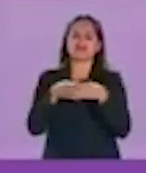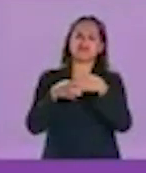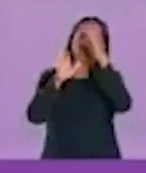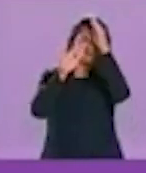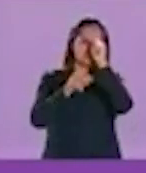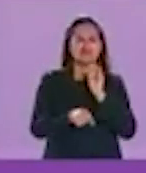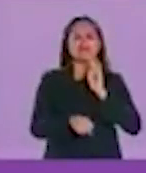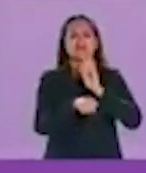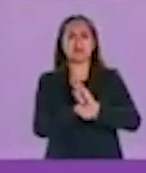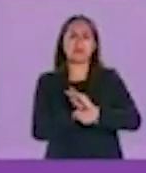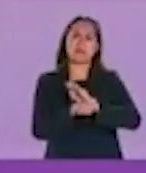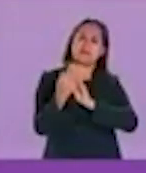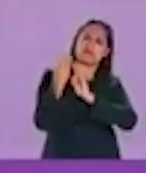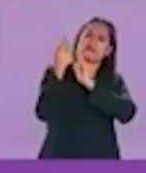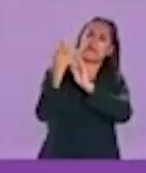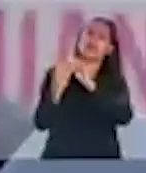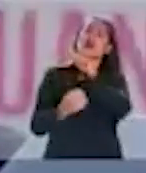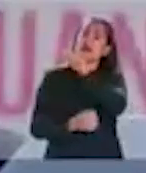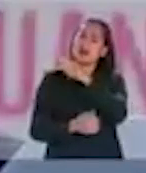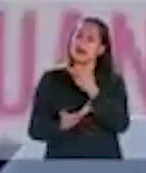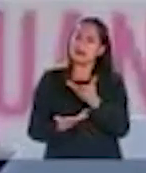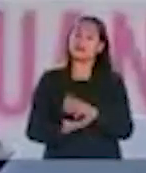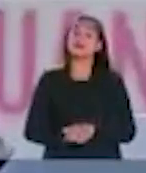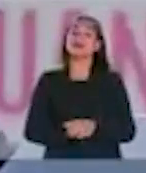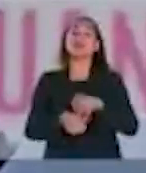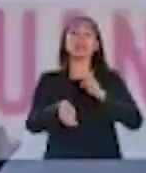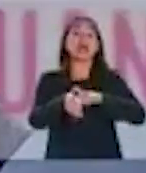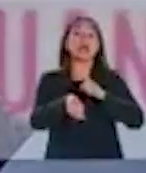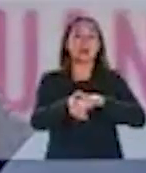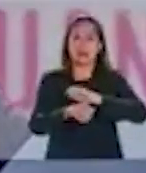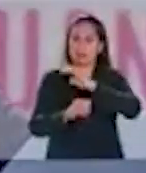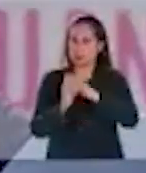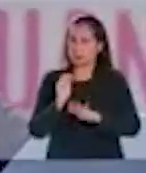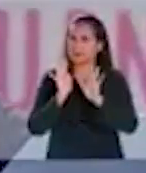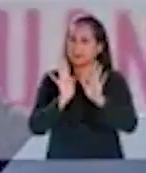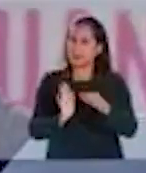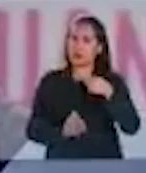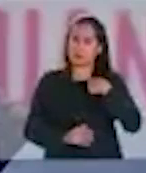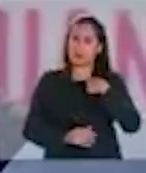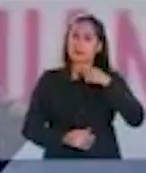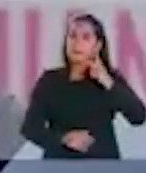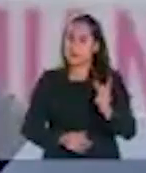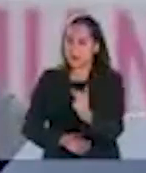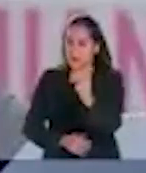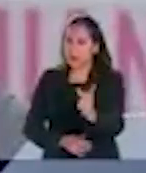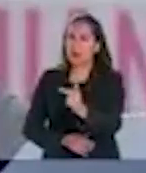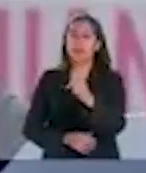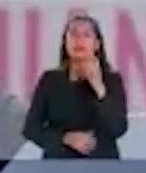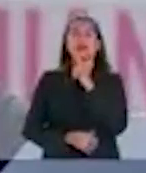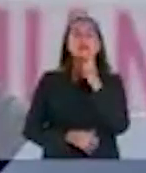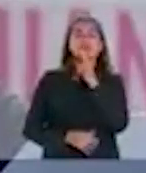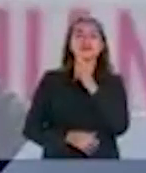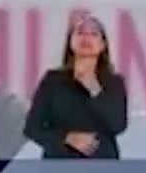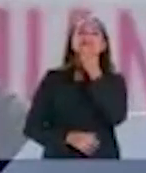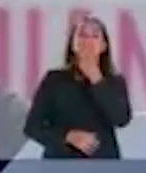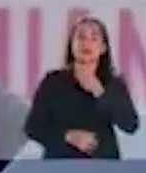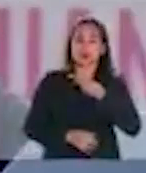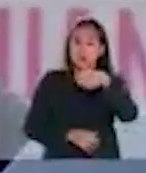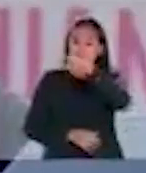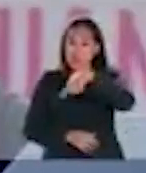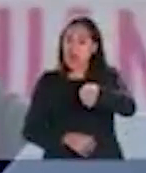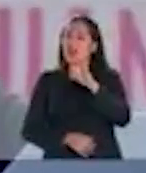mismo sentido que les queda bien poquito tiempo en este bloque yo les pregunto así y de volada estarían dispuestos